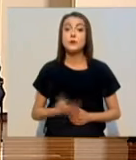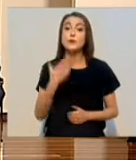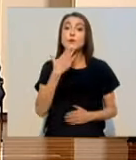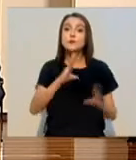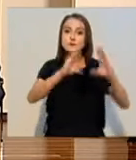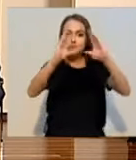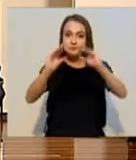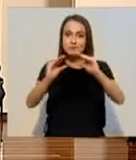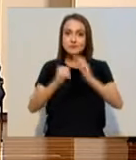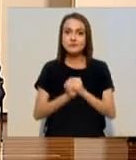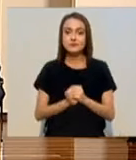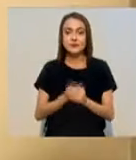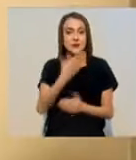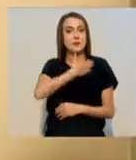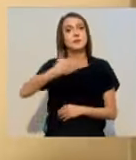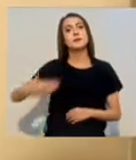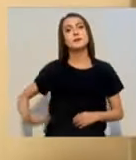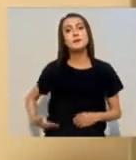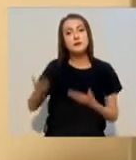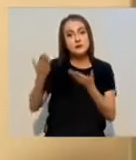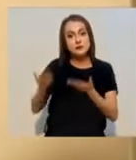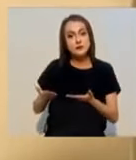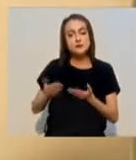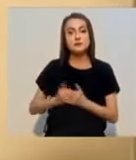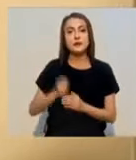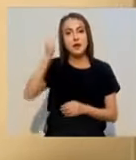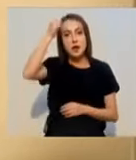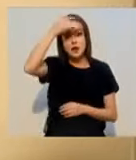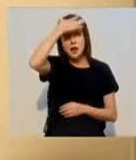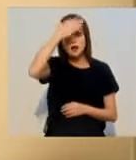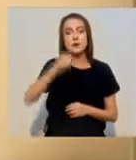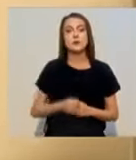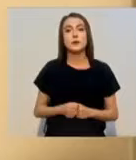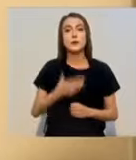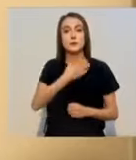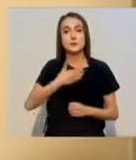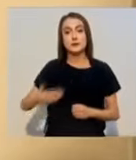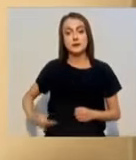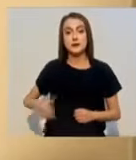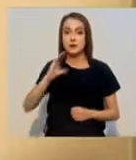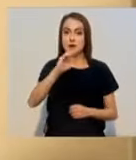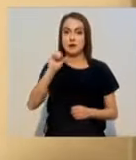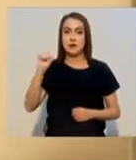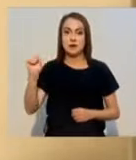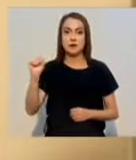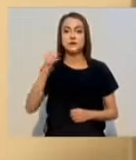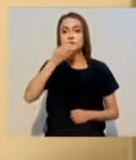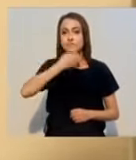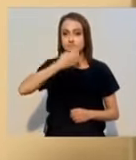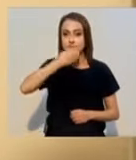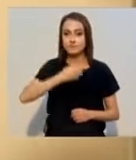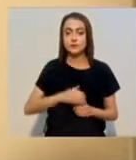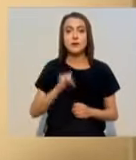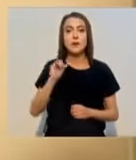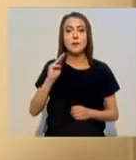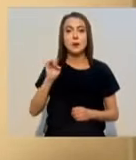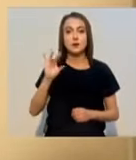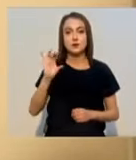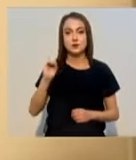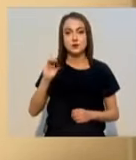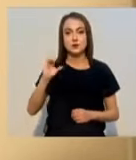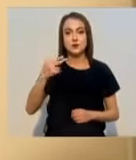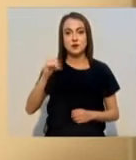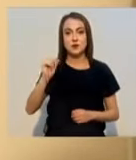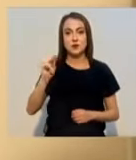Buenas tardes, al señor presidente de la República, don Carlos Alvarado, al señor presidente ejecutivo de la Caja, al doctor Román Macaya, al señor Mauricio